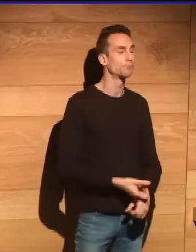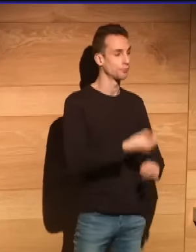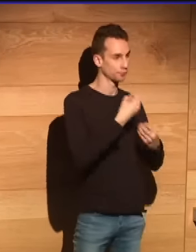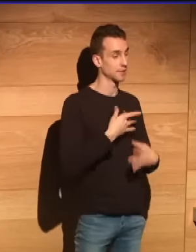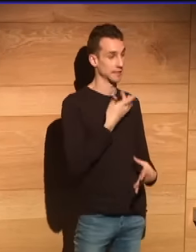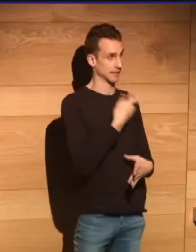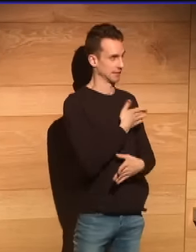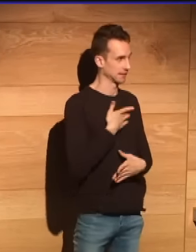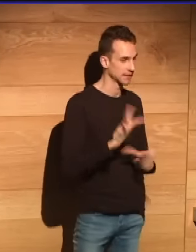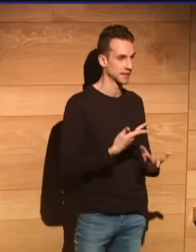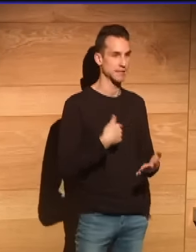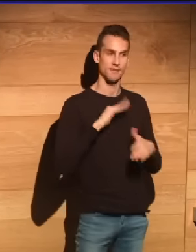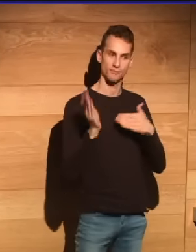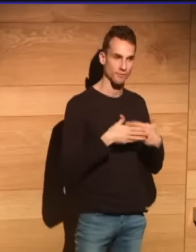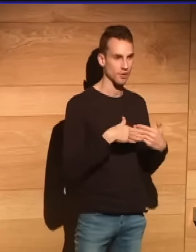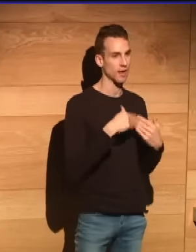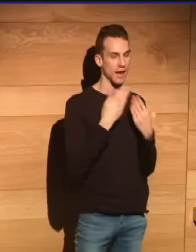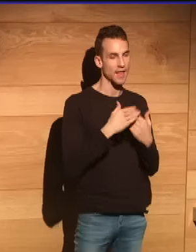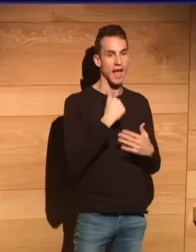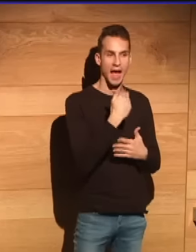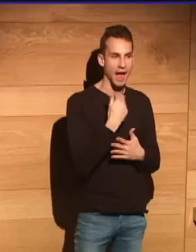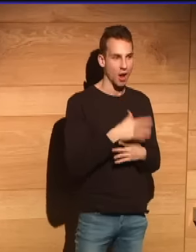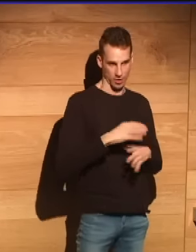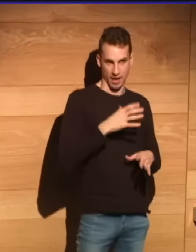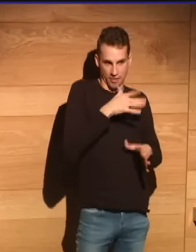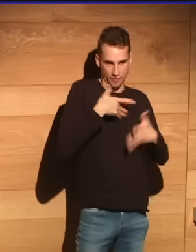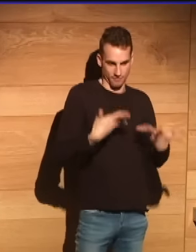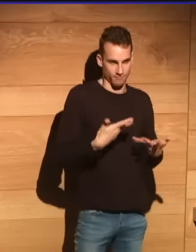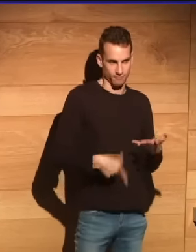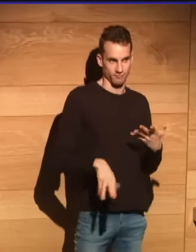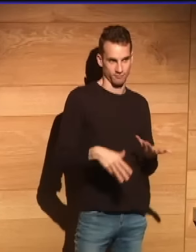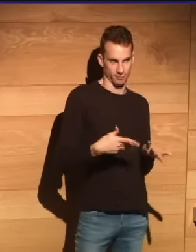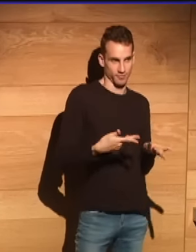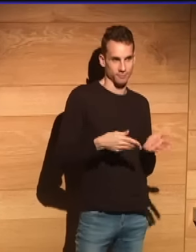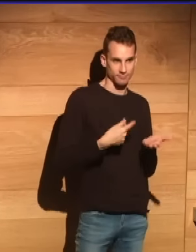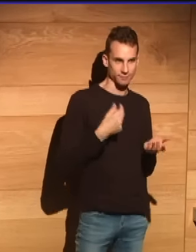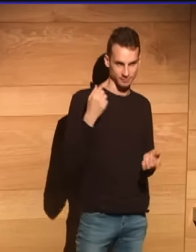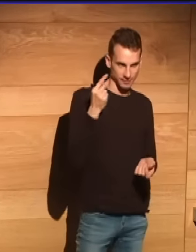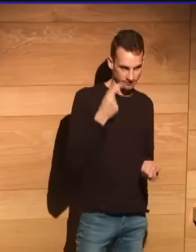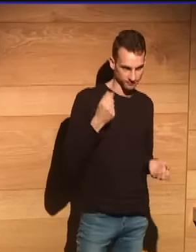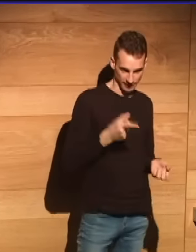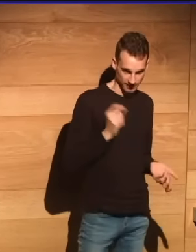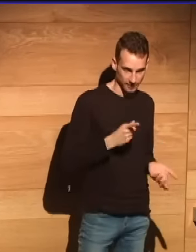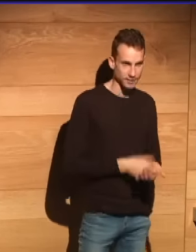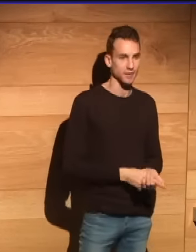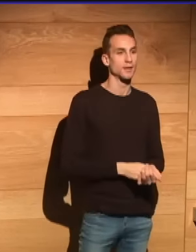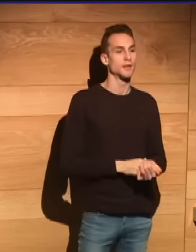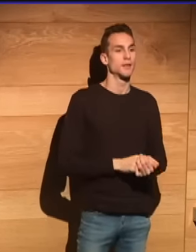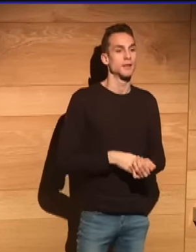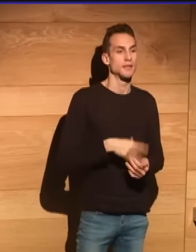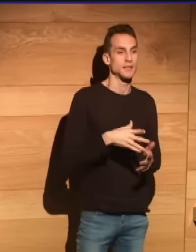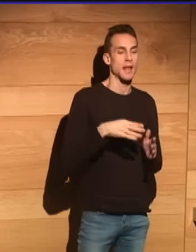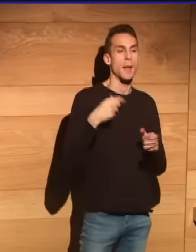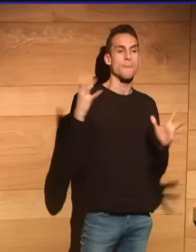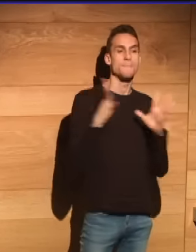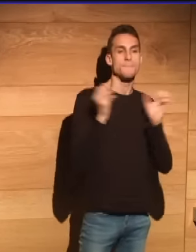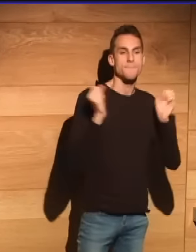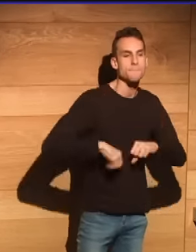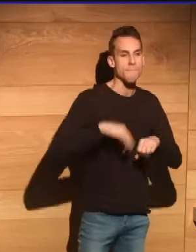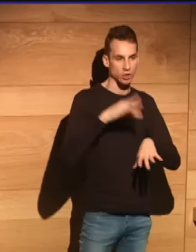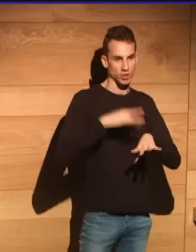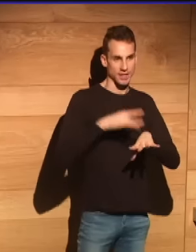está muy de actualidad, esa Carta de Derechos Digitales. Ya conoces el pacto digital que viene proponiendo Telefónica, ese